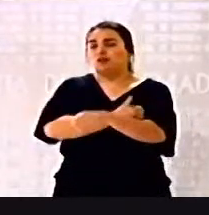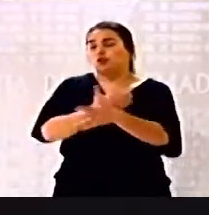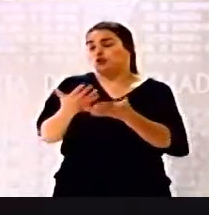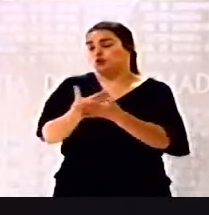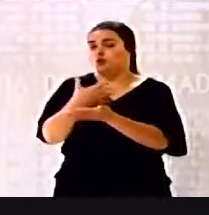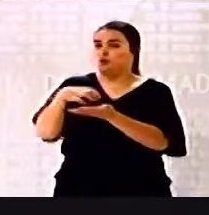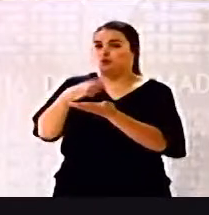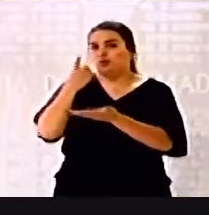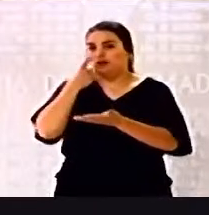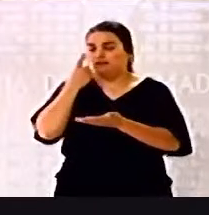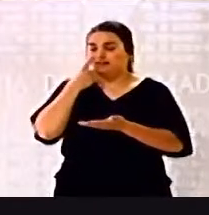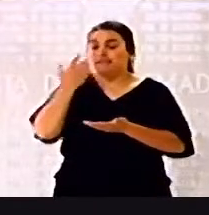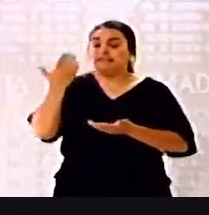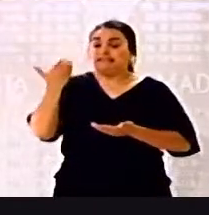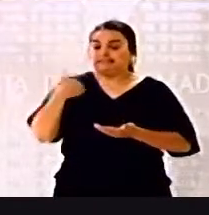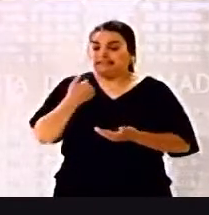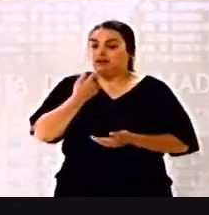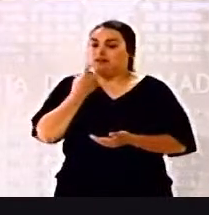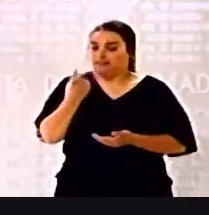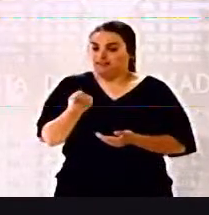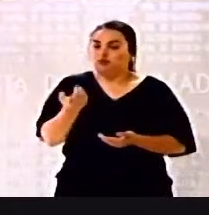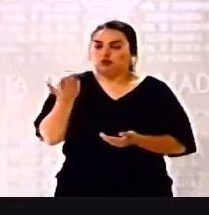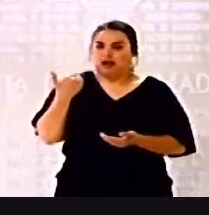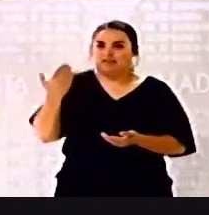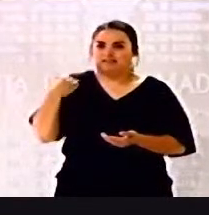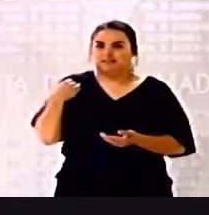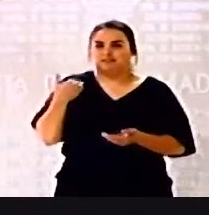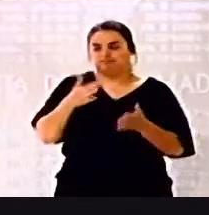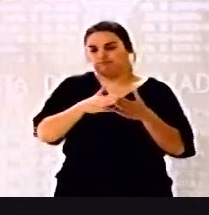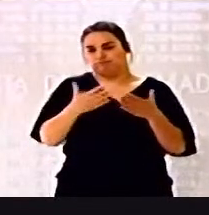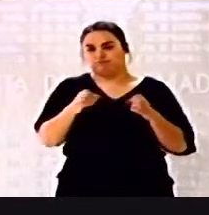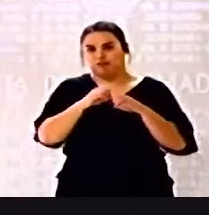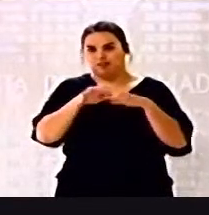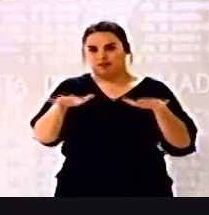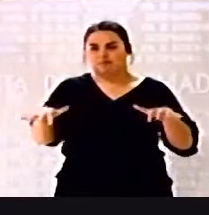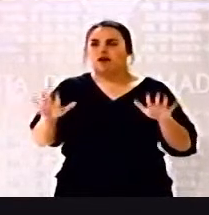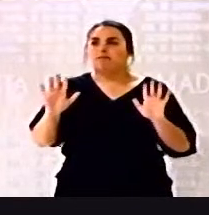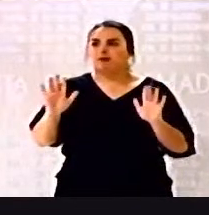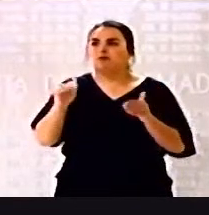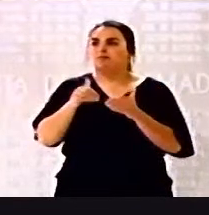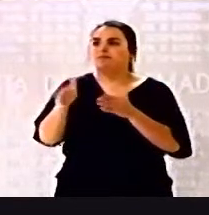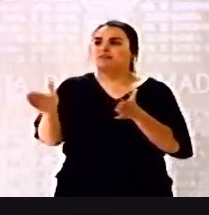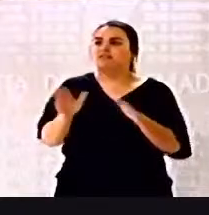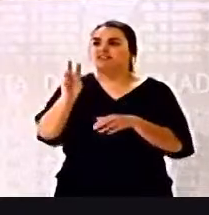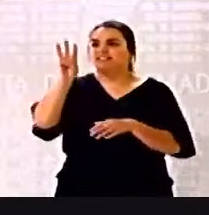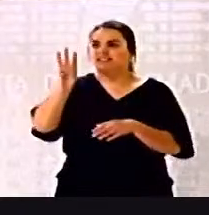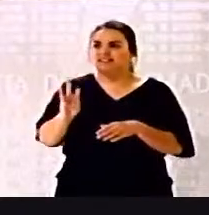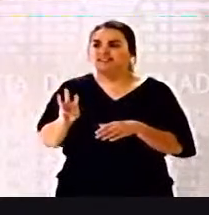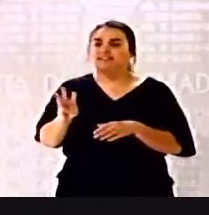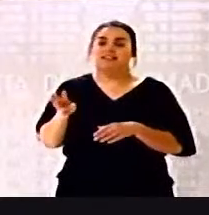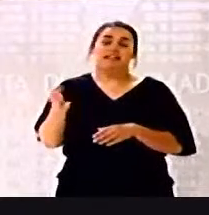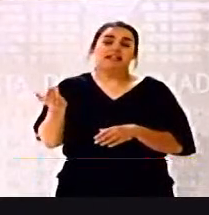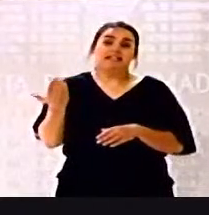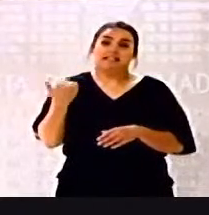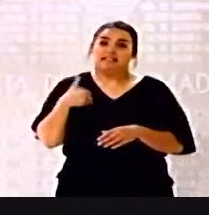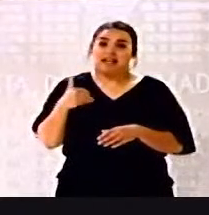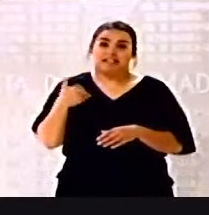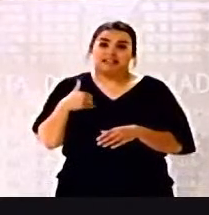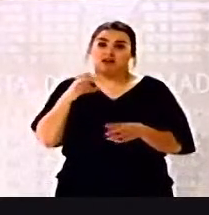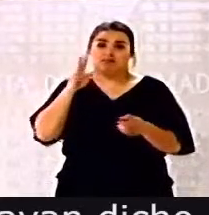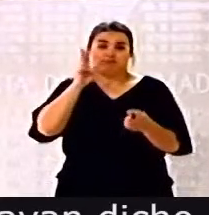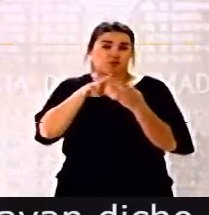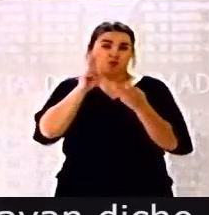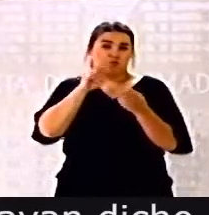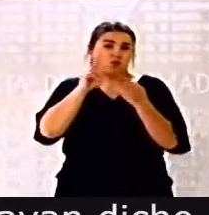esa duda? Aunque lo hayan dicho de alguna manera a lo largo de toda esta pandemia, de cara a esa fase 3, donde ya nos vamos a ver